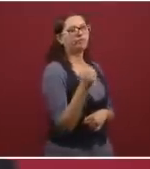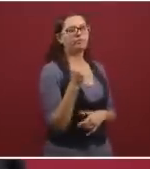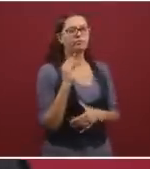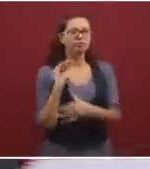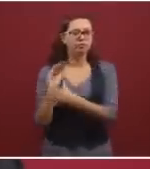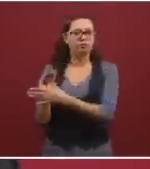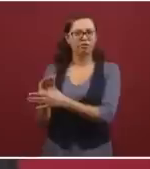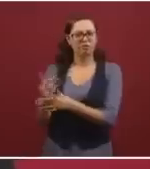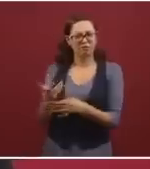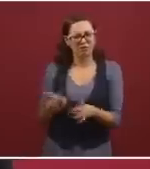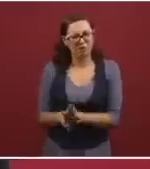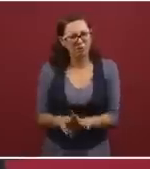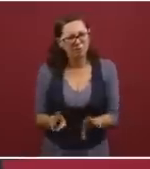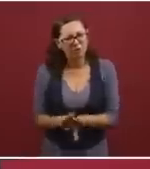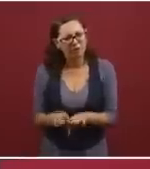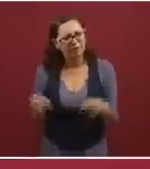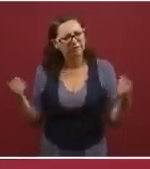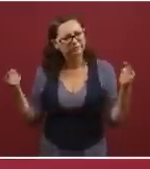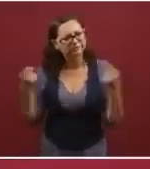si nada más